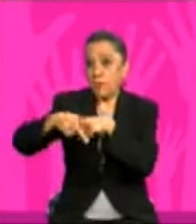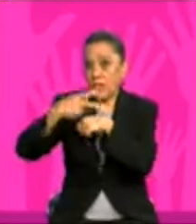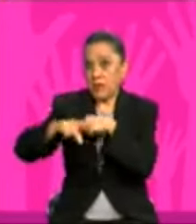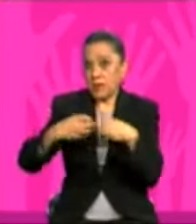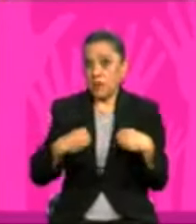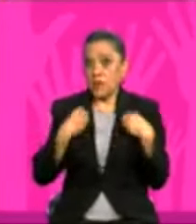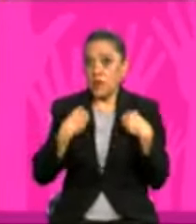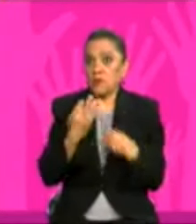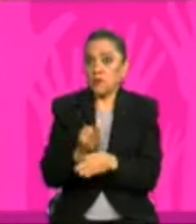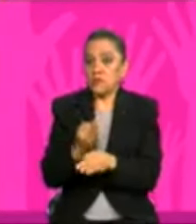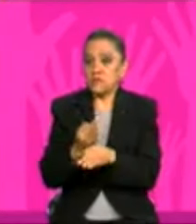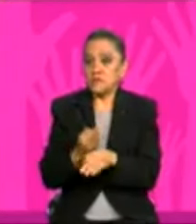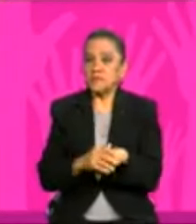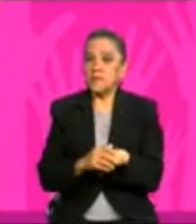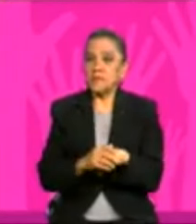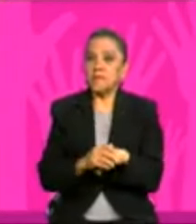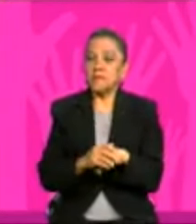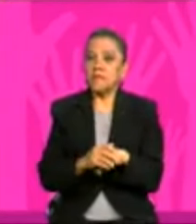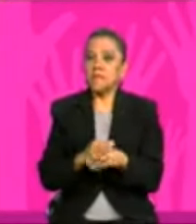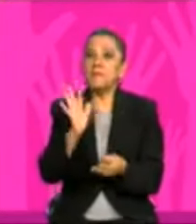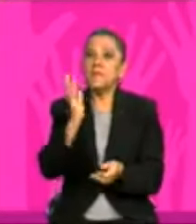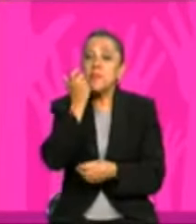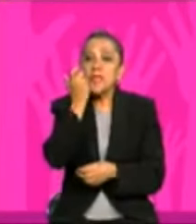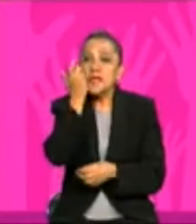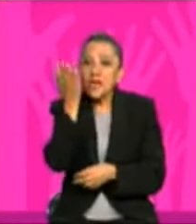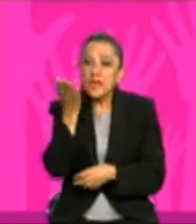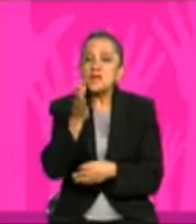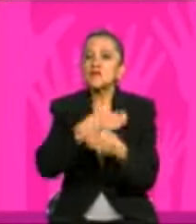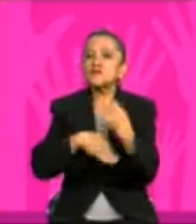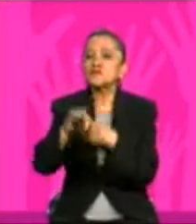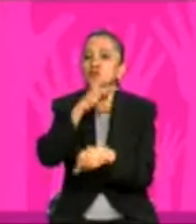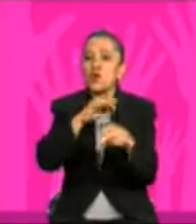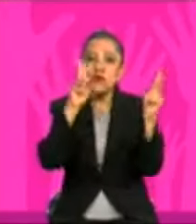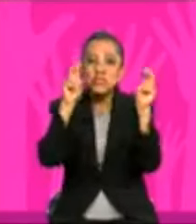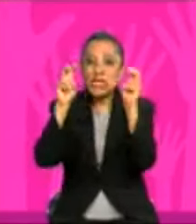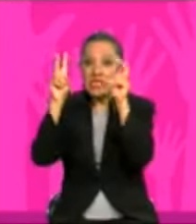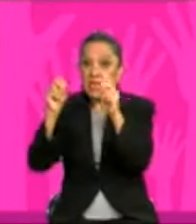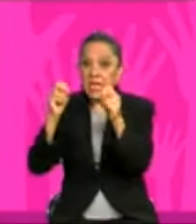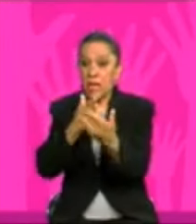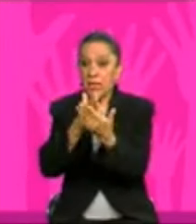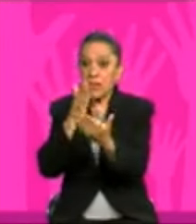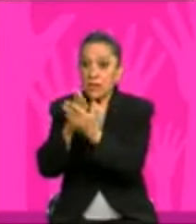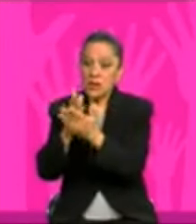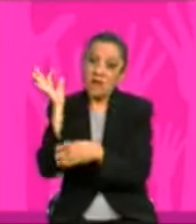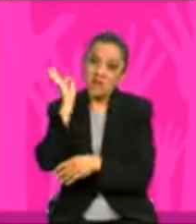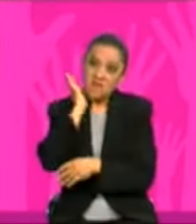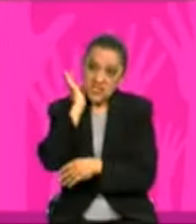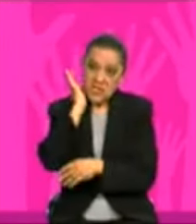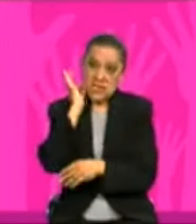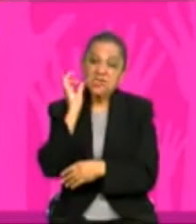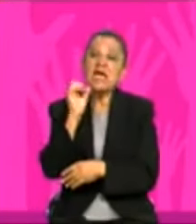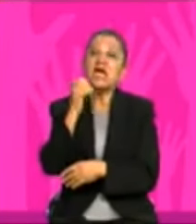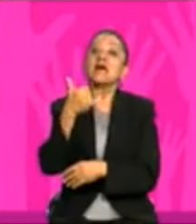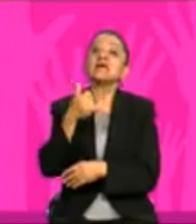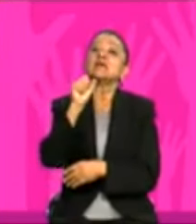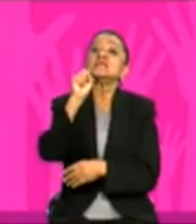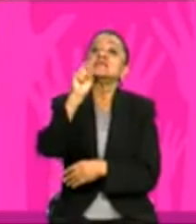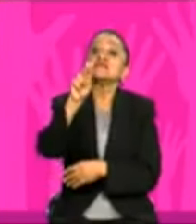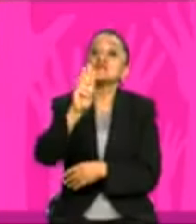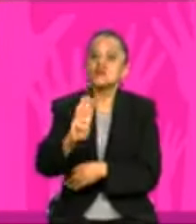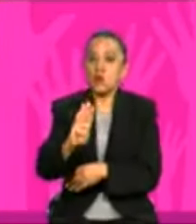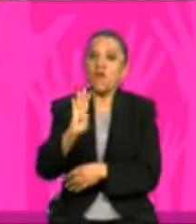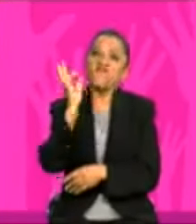viviendo. Queremos que los asuntos que llegan a la Fiscalía y a las subfiscalías de la zona